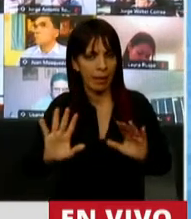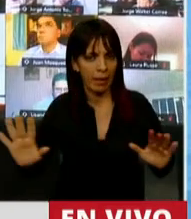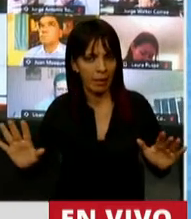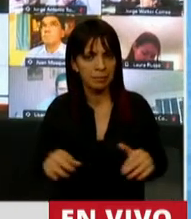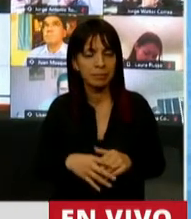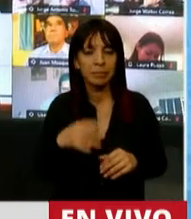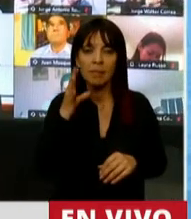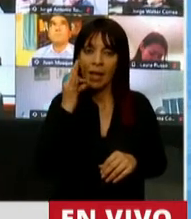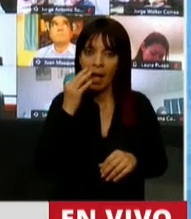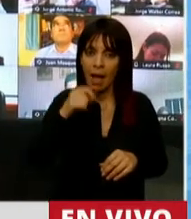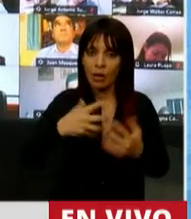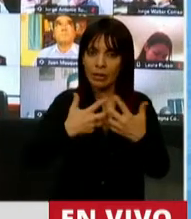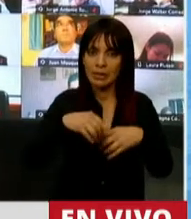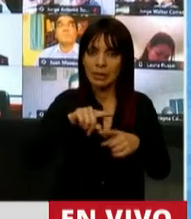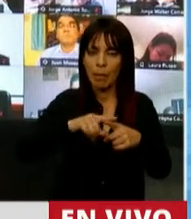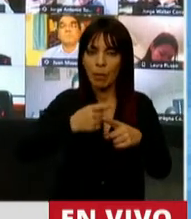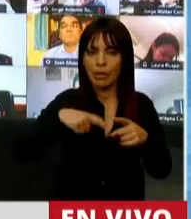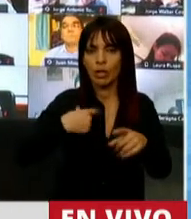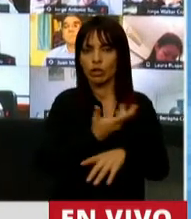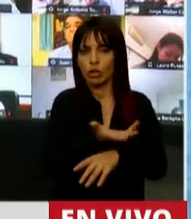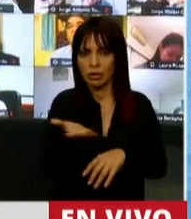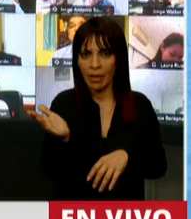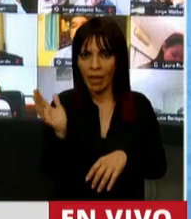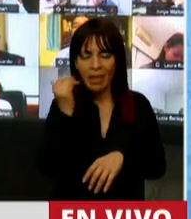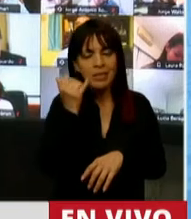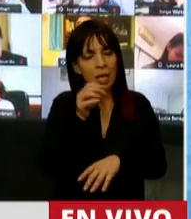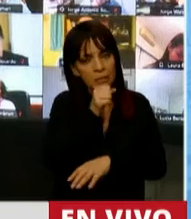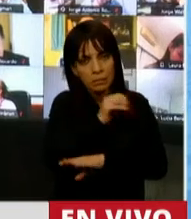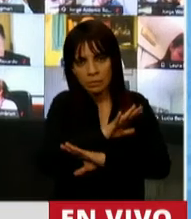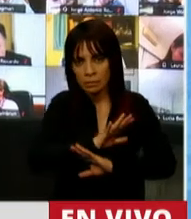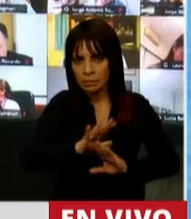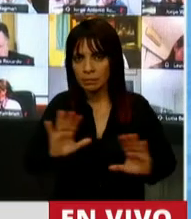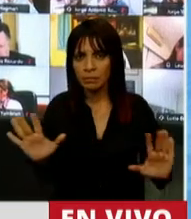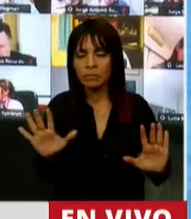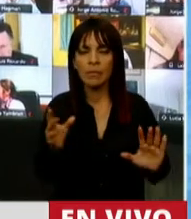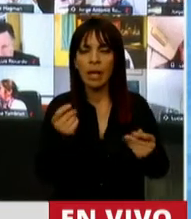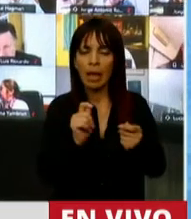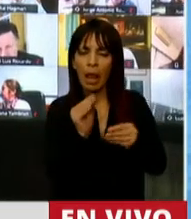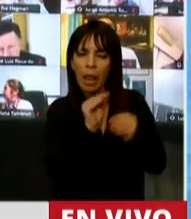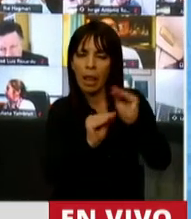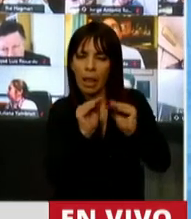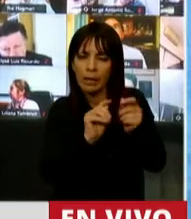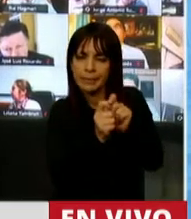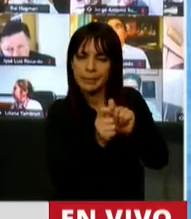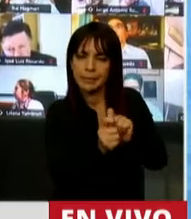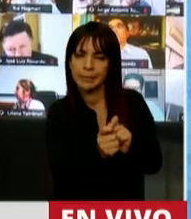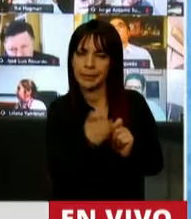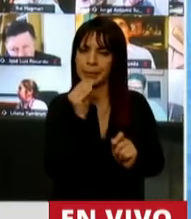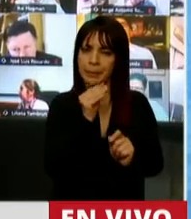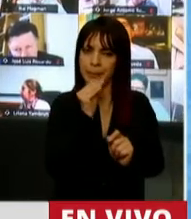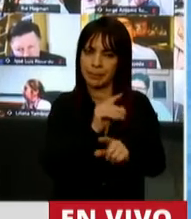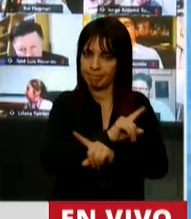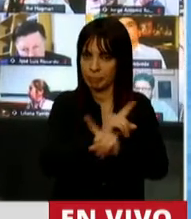sistema político y la sociedad ya no resisten, son las alteraciones a las reglas del juego.